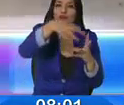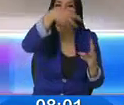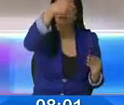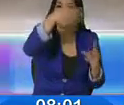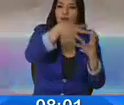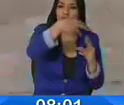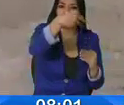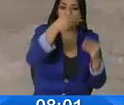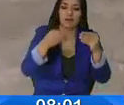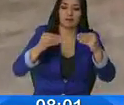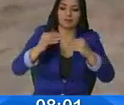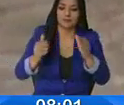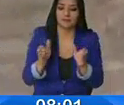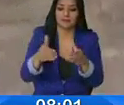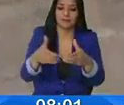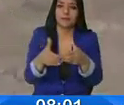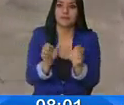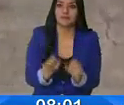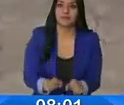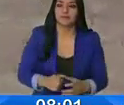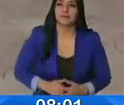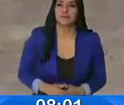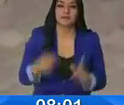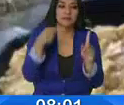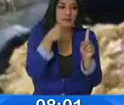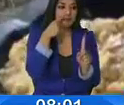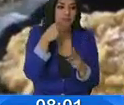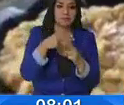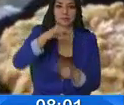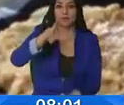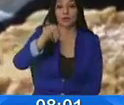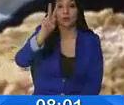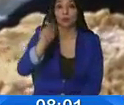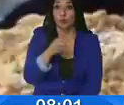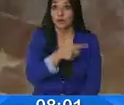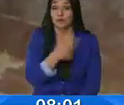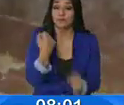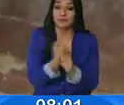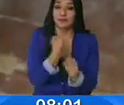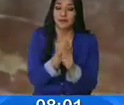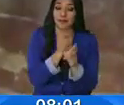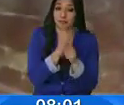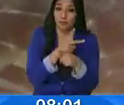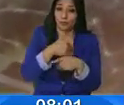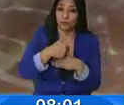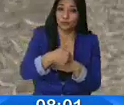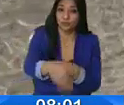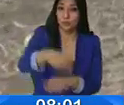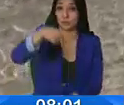toquilla. Pero Juan no solo se dedica a la producción inclaudicable de